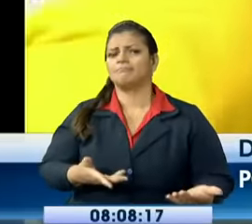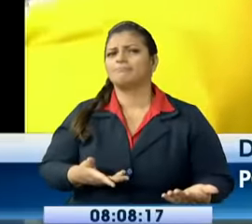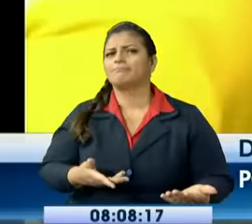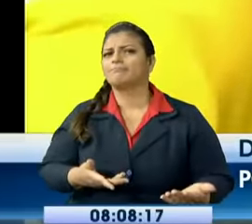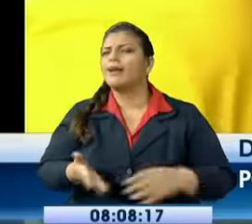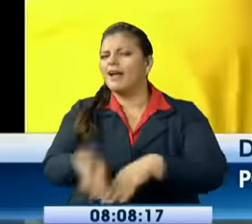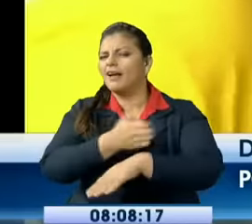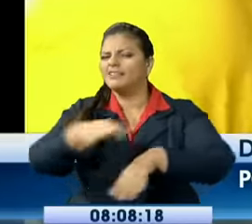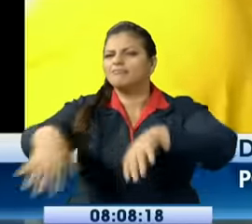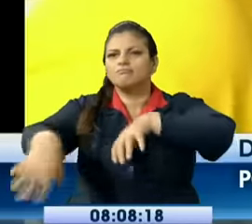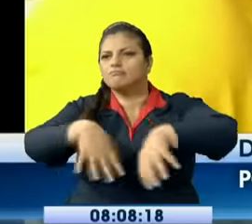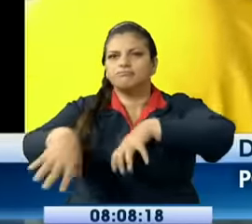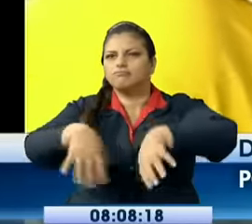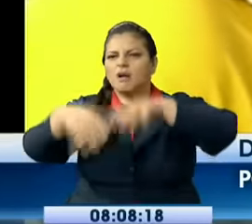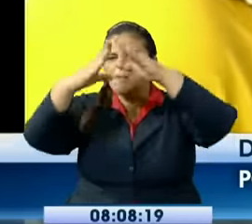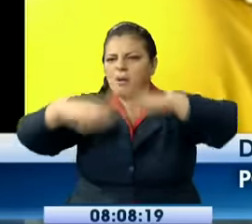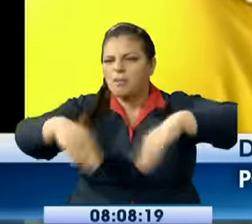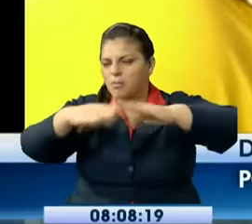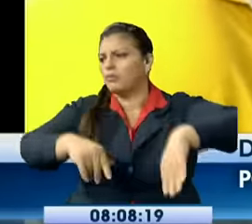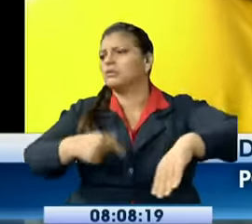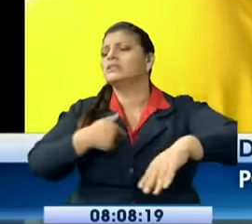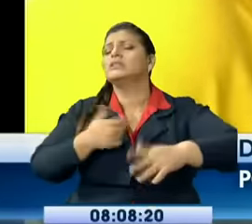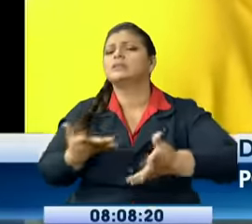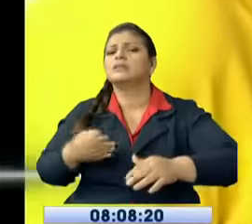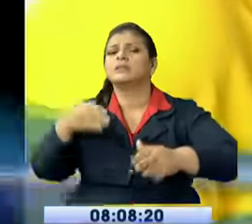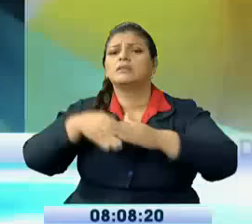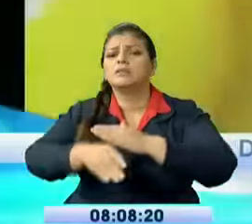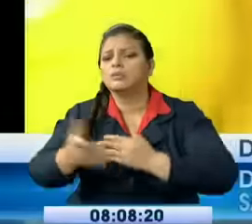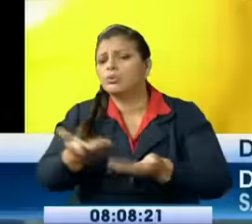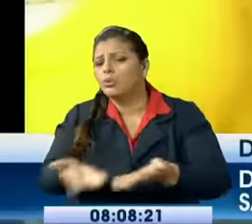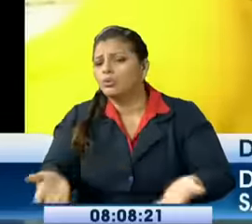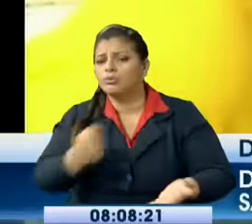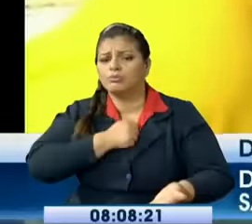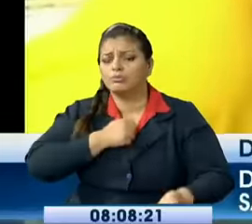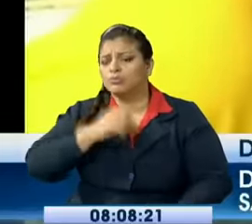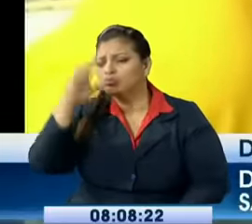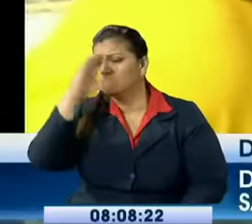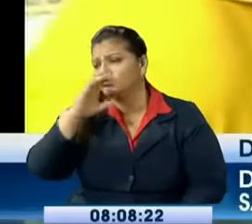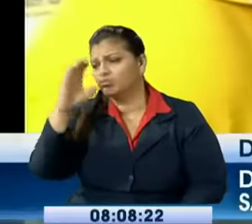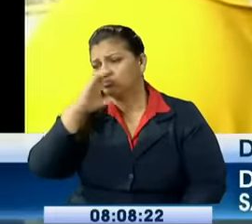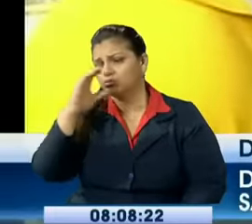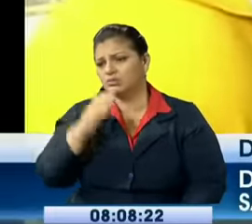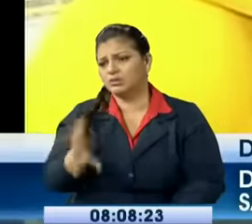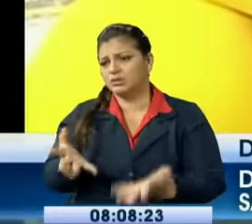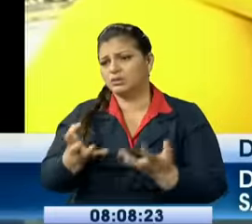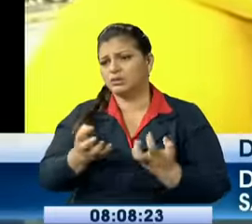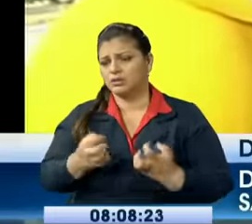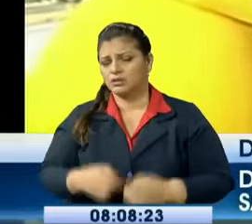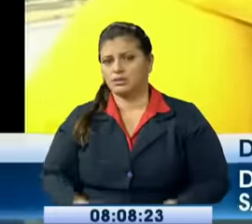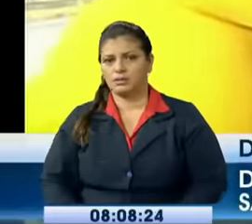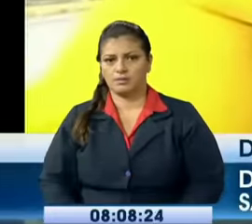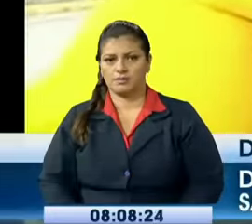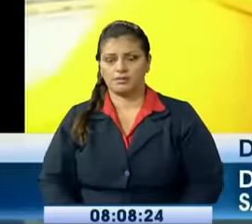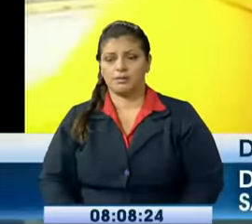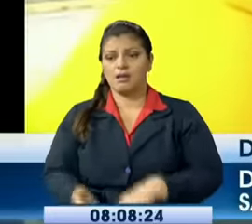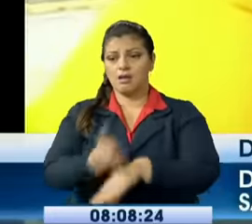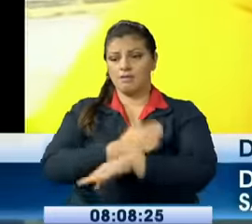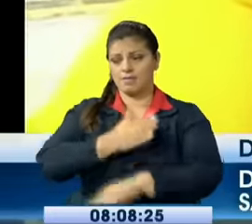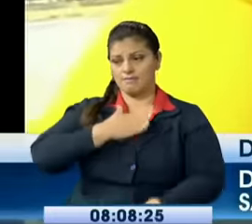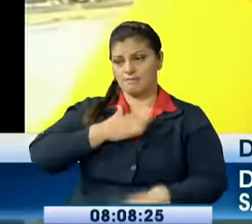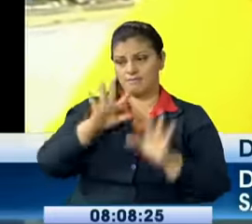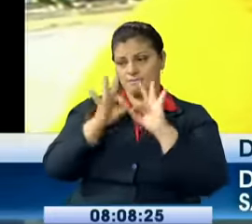a ver si nos dan los permisos, a ver qué día nos permiten ingresar. ¿Vivía ahí en la zona? No, mi familia, mi tía vivían ahí.